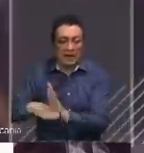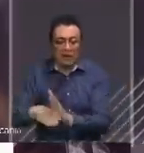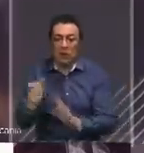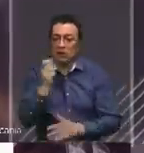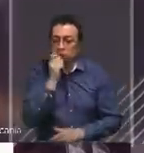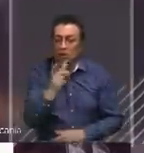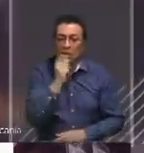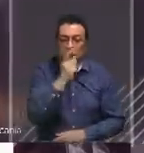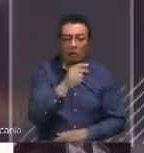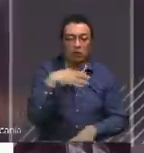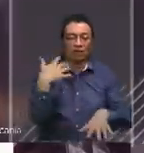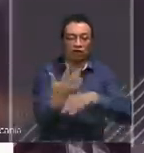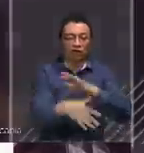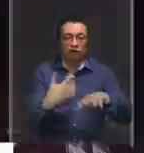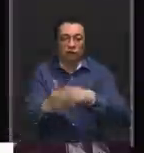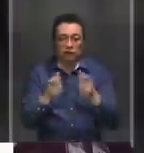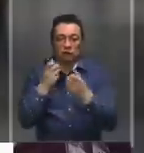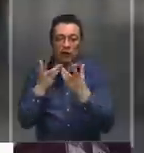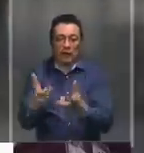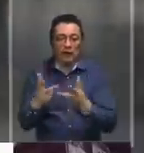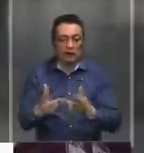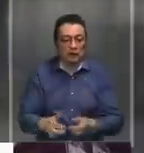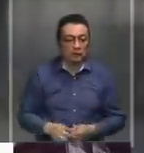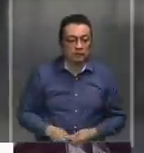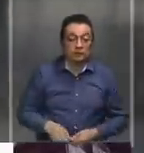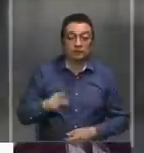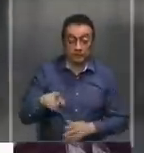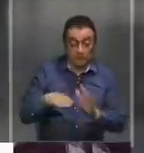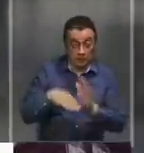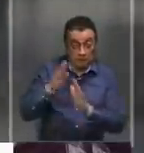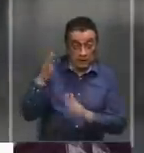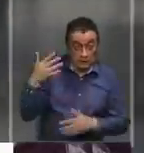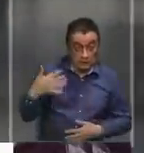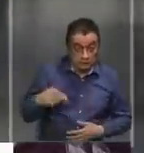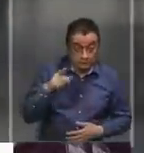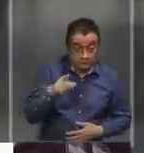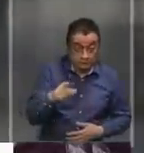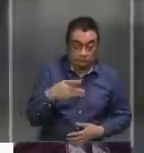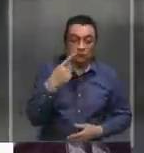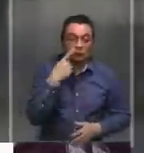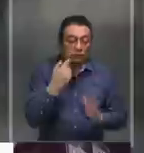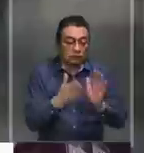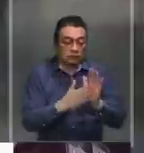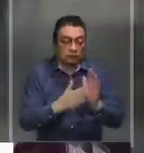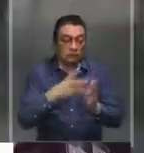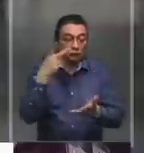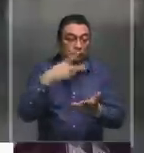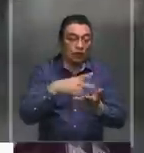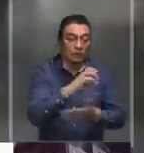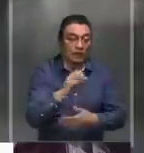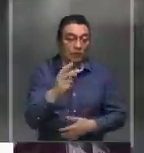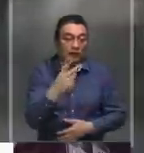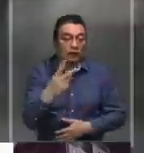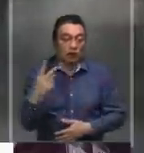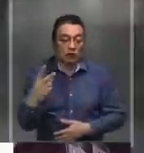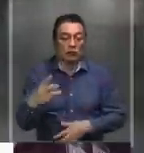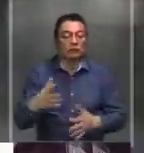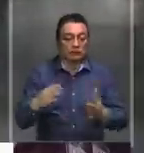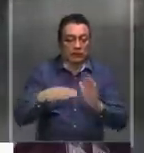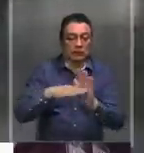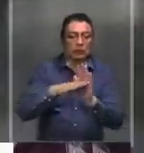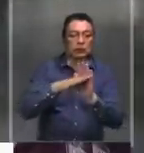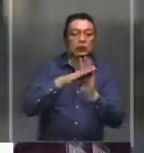denuncias por estos violentos hechos. Lo más destacable de lo que se puede constatar del año 2022 es que se quiebra la